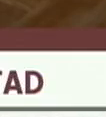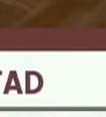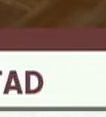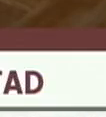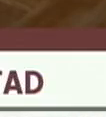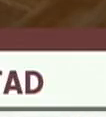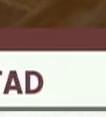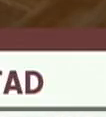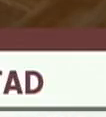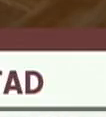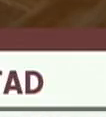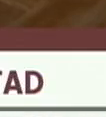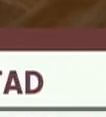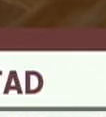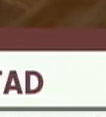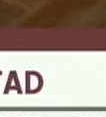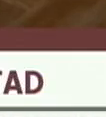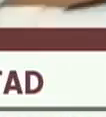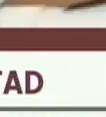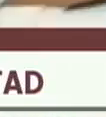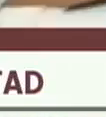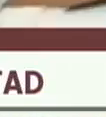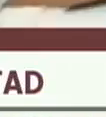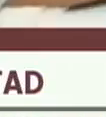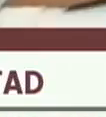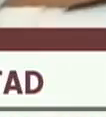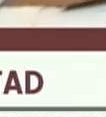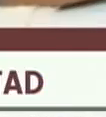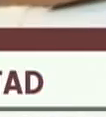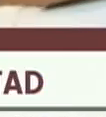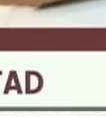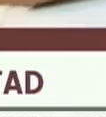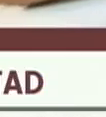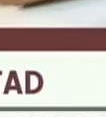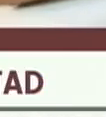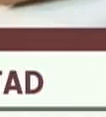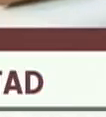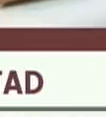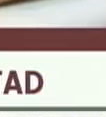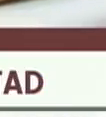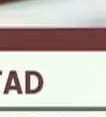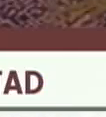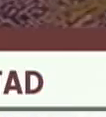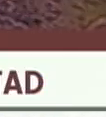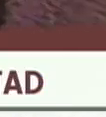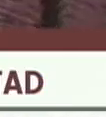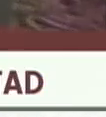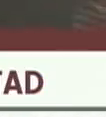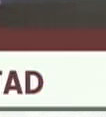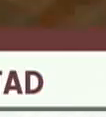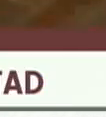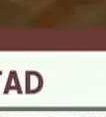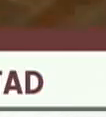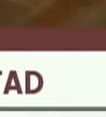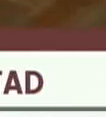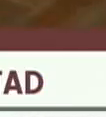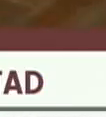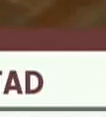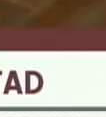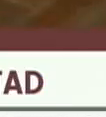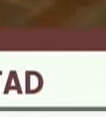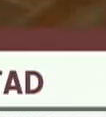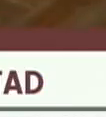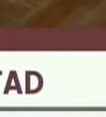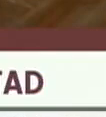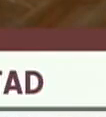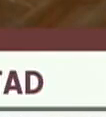Caracas en 1810, dos años después. Y eso genera un gran dilema en las provincias